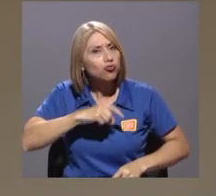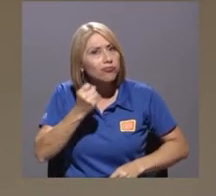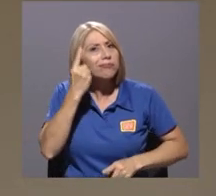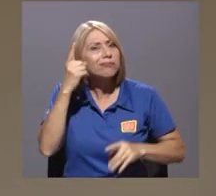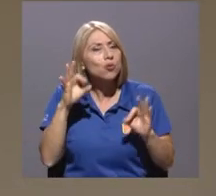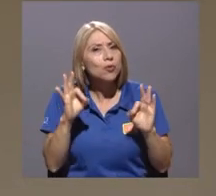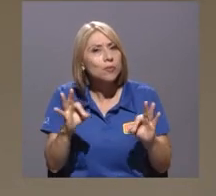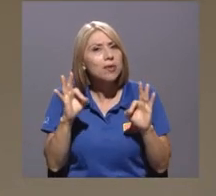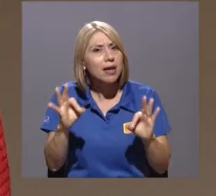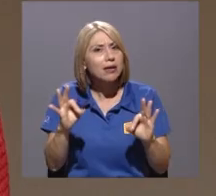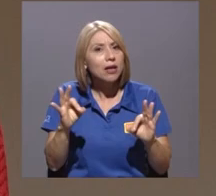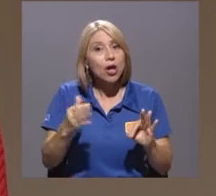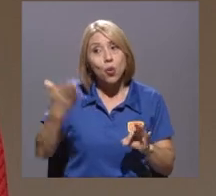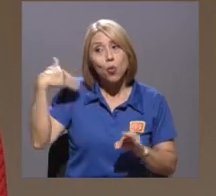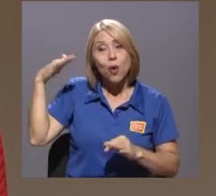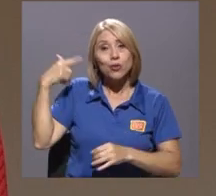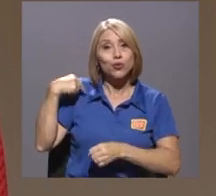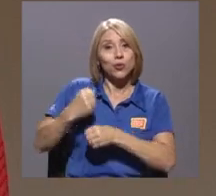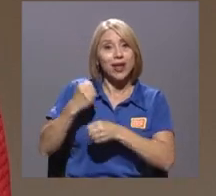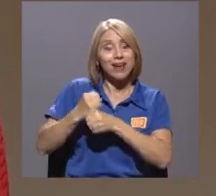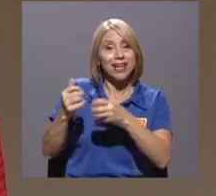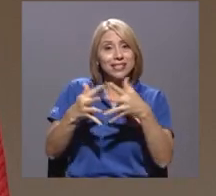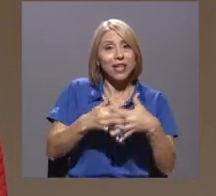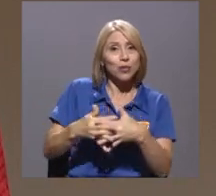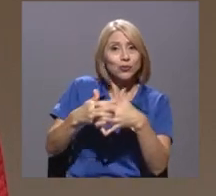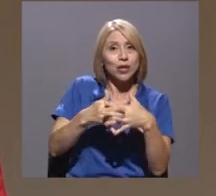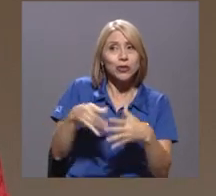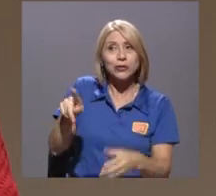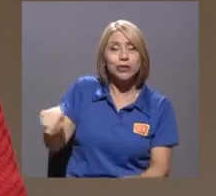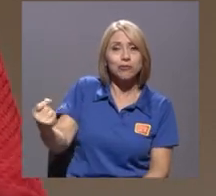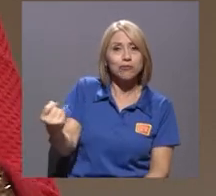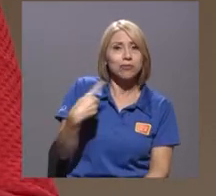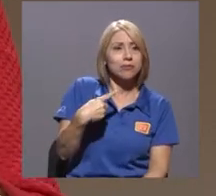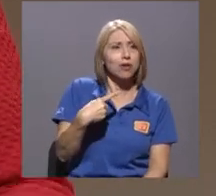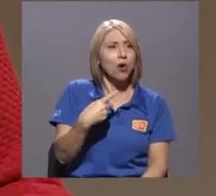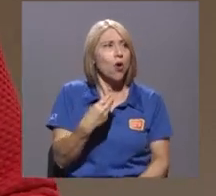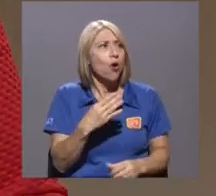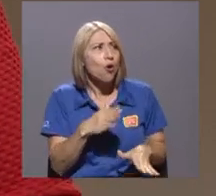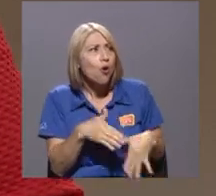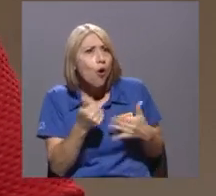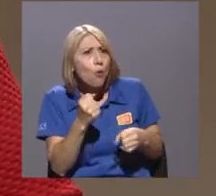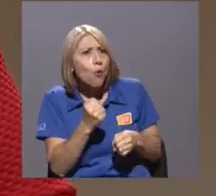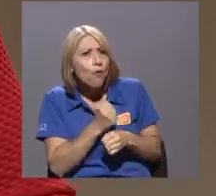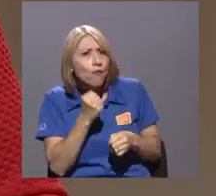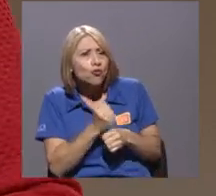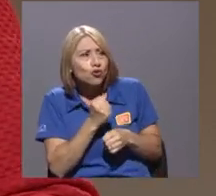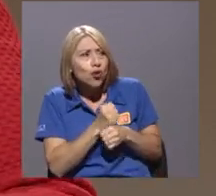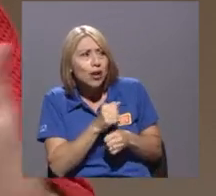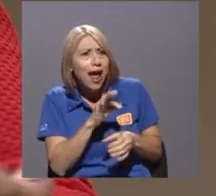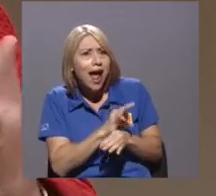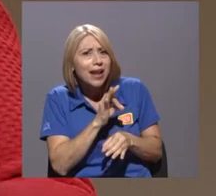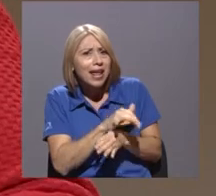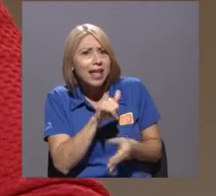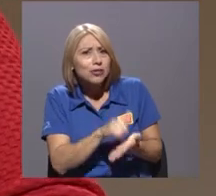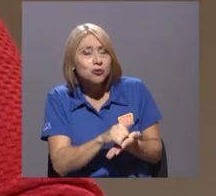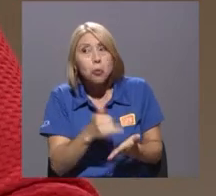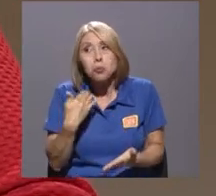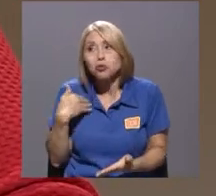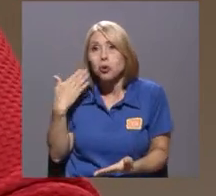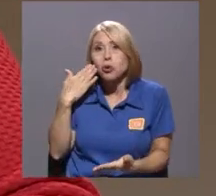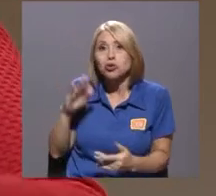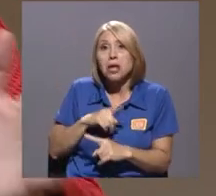trabajé en los eeuu me preguntaban siempre fuera funcionar esto yo dijo no lo sé pero comiendo una buena familia